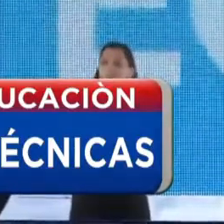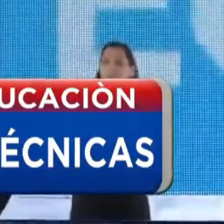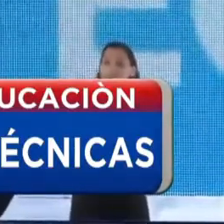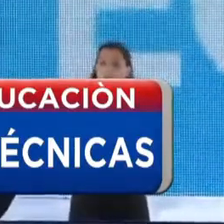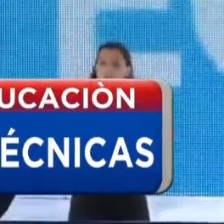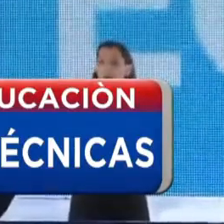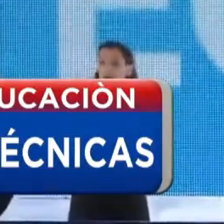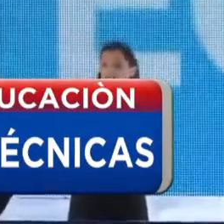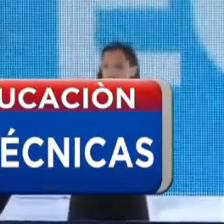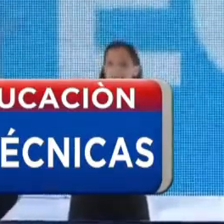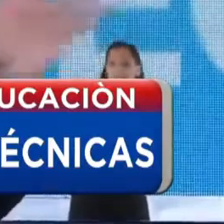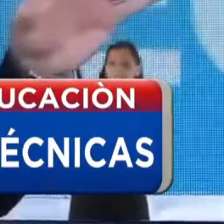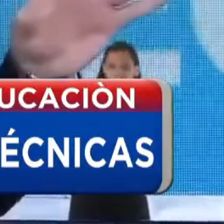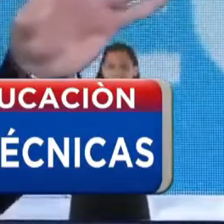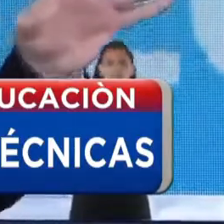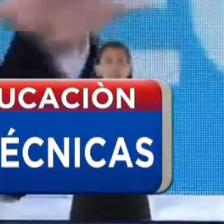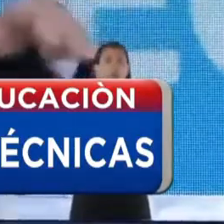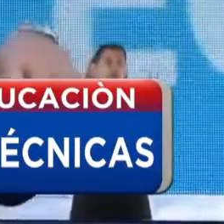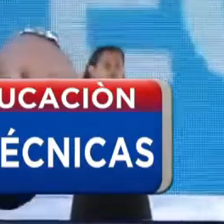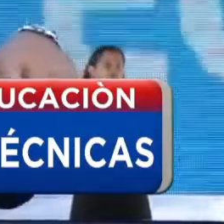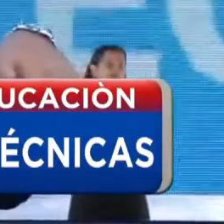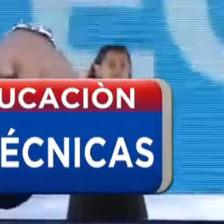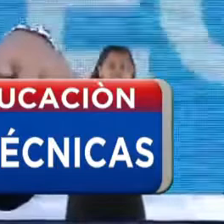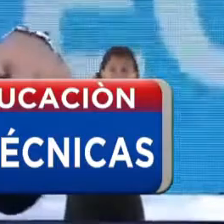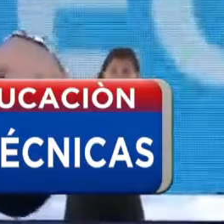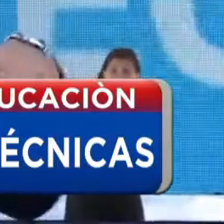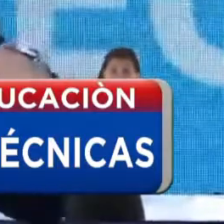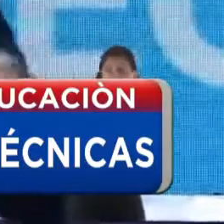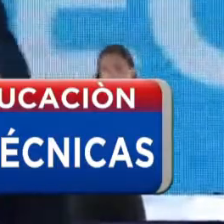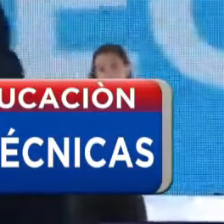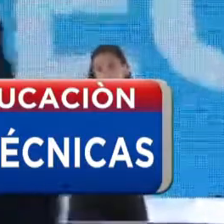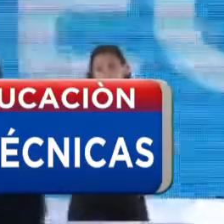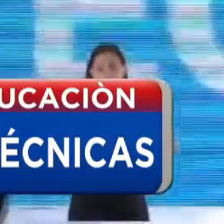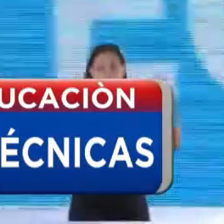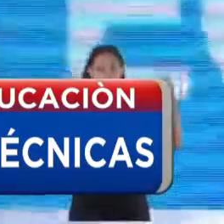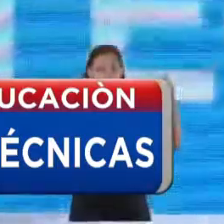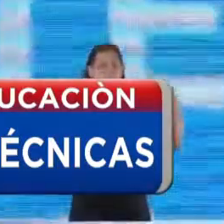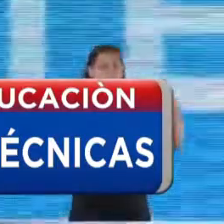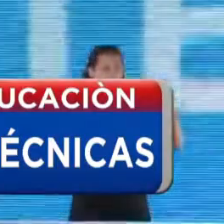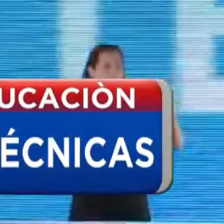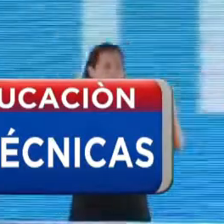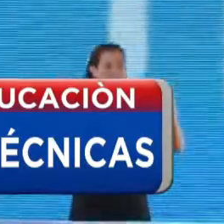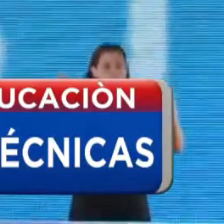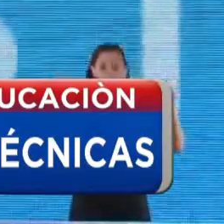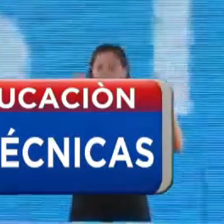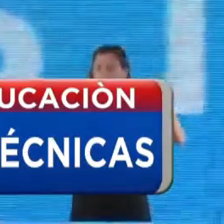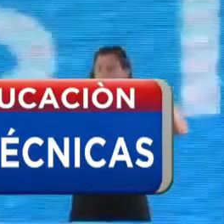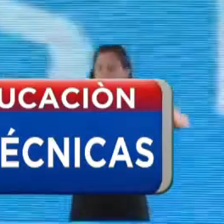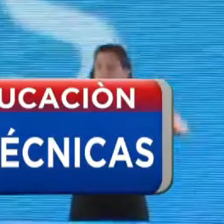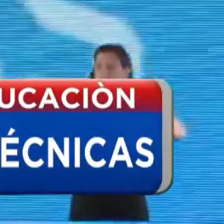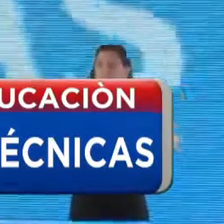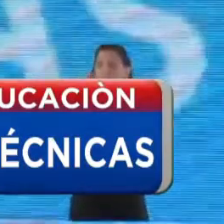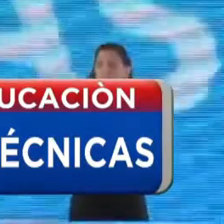de pesos. El presidente Alberto Fernández encabezará este jueves por la tarde el acto en que se anuncia